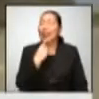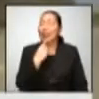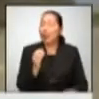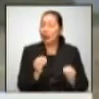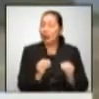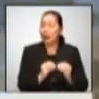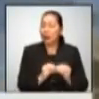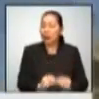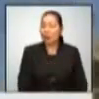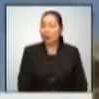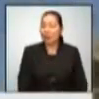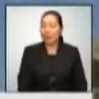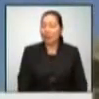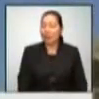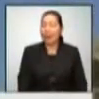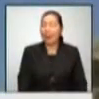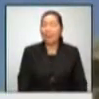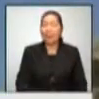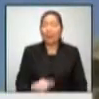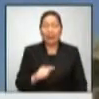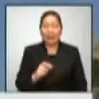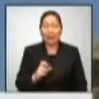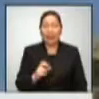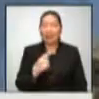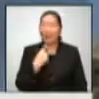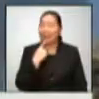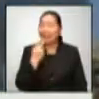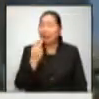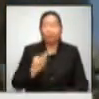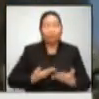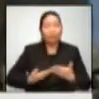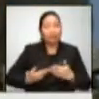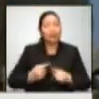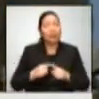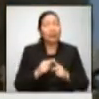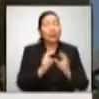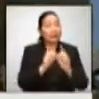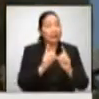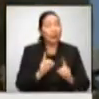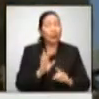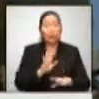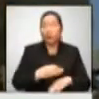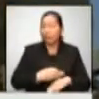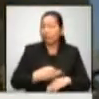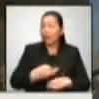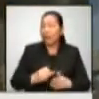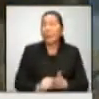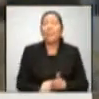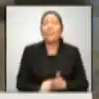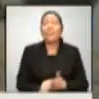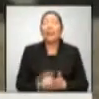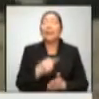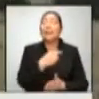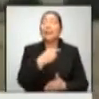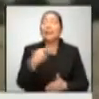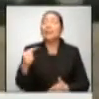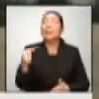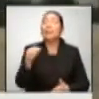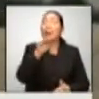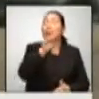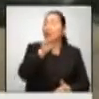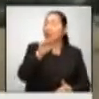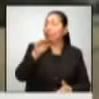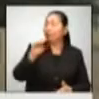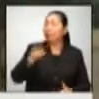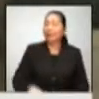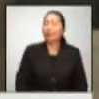a sus colegas Alberto Oliva y Miguel Ángel Elías, viene recorriendo diversos distritos de su región en el marco de la semana de